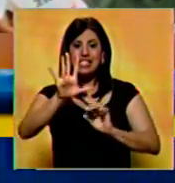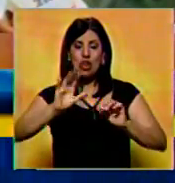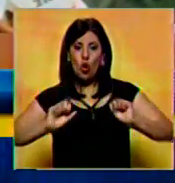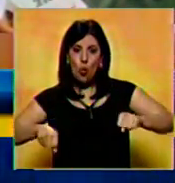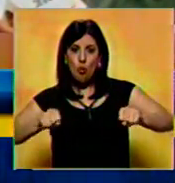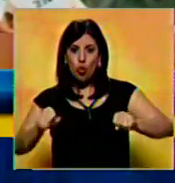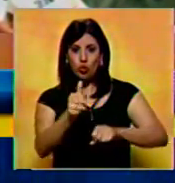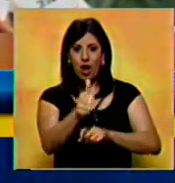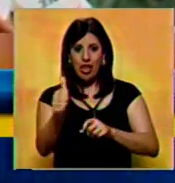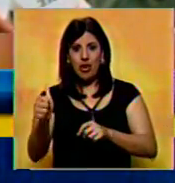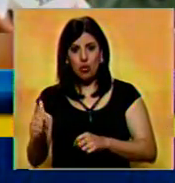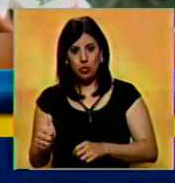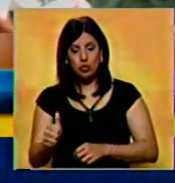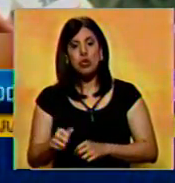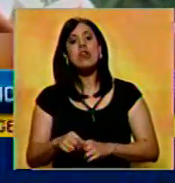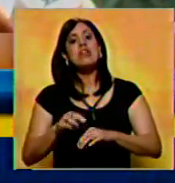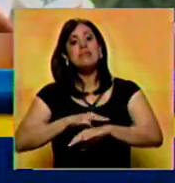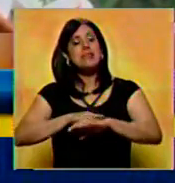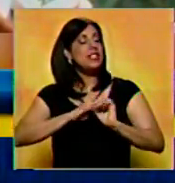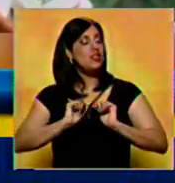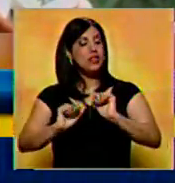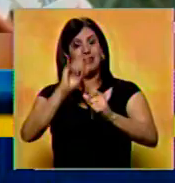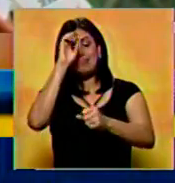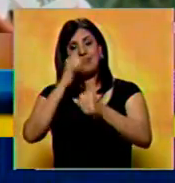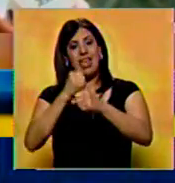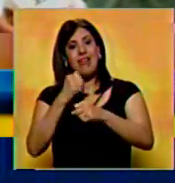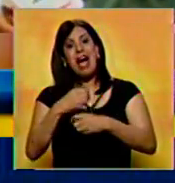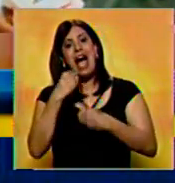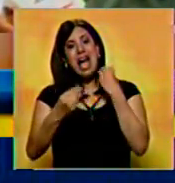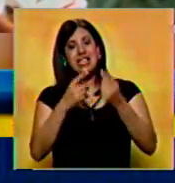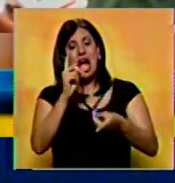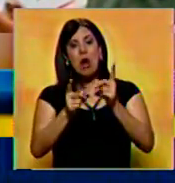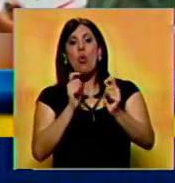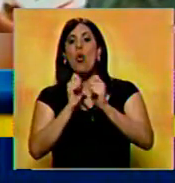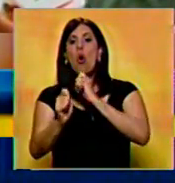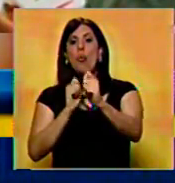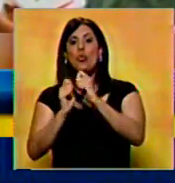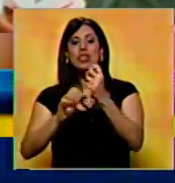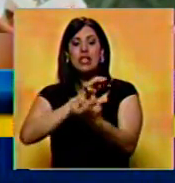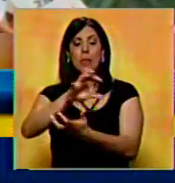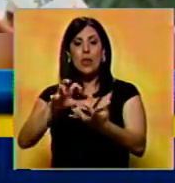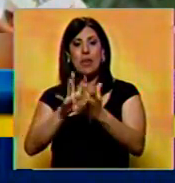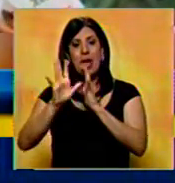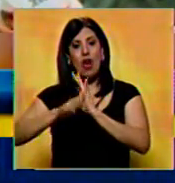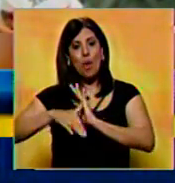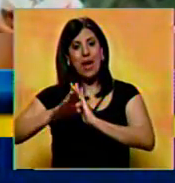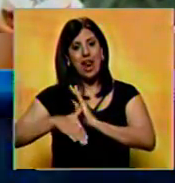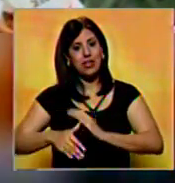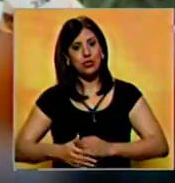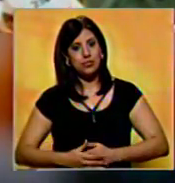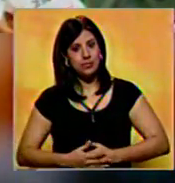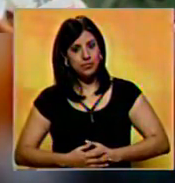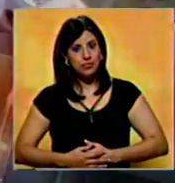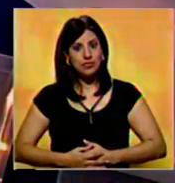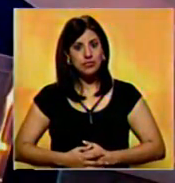patrulla. El ministro rechazó el tratamiento que dan algunos medios de comunicación al problema de la inseguridad.